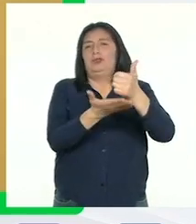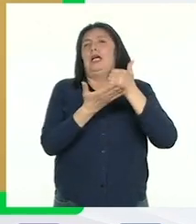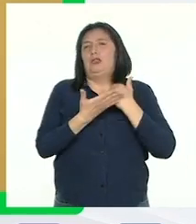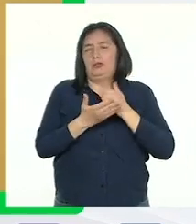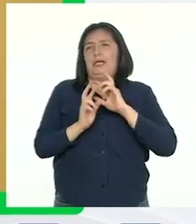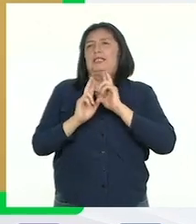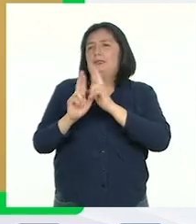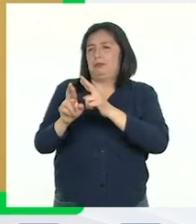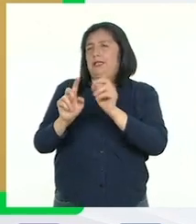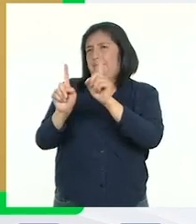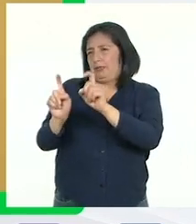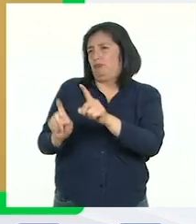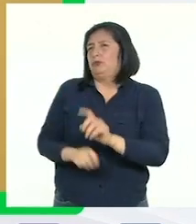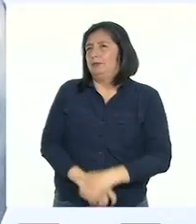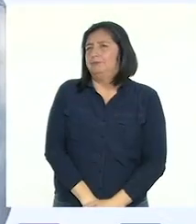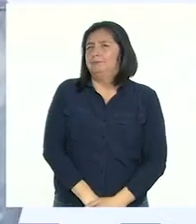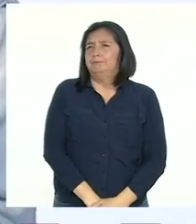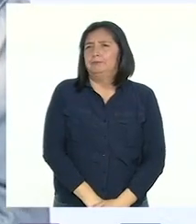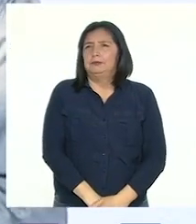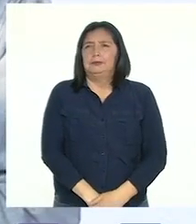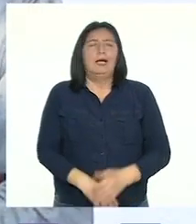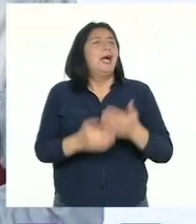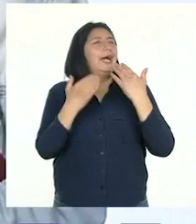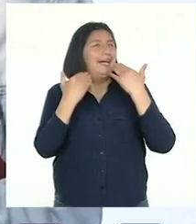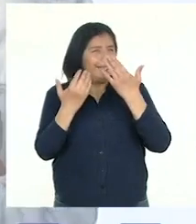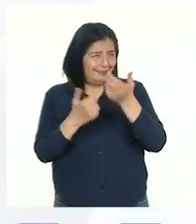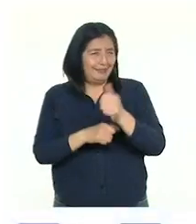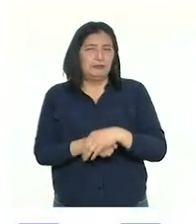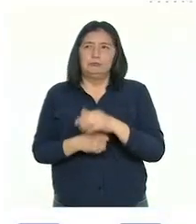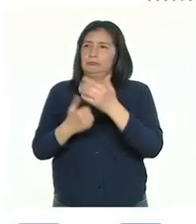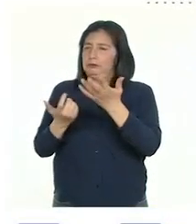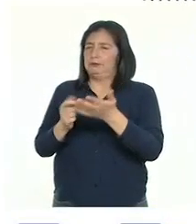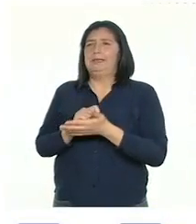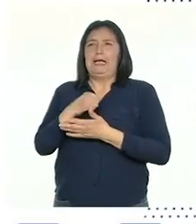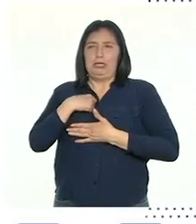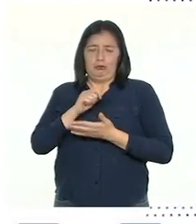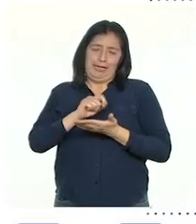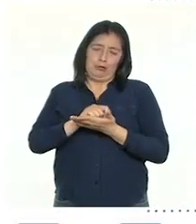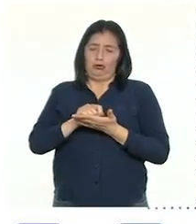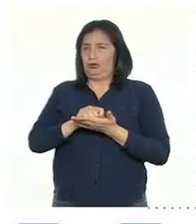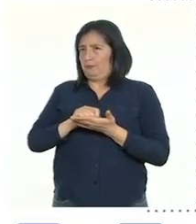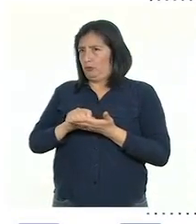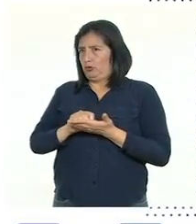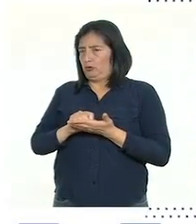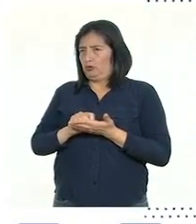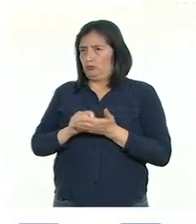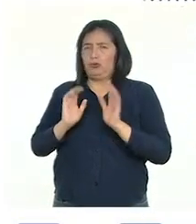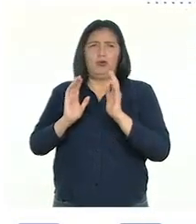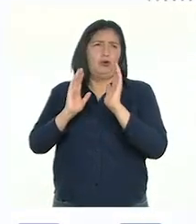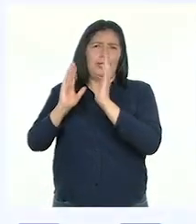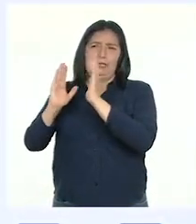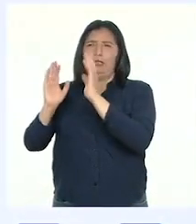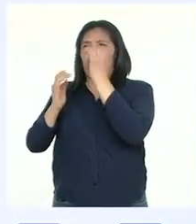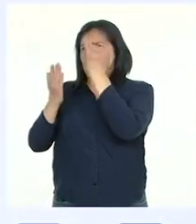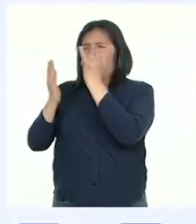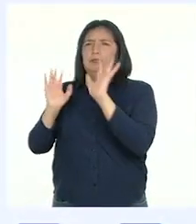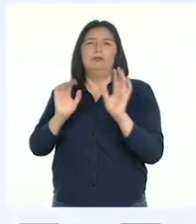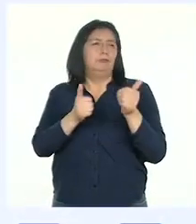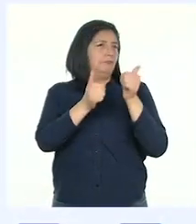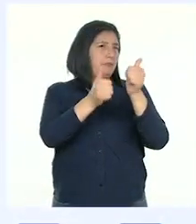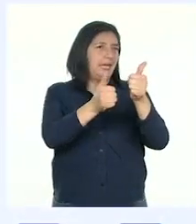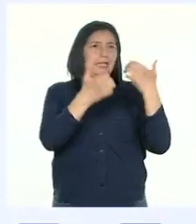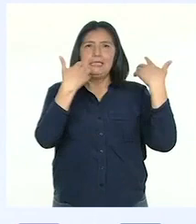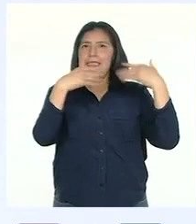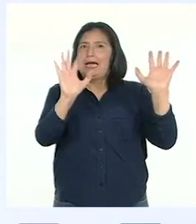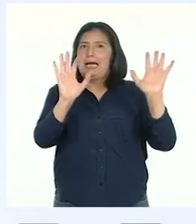a responder la pregunta. Gracias, Alejandra. Entonces, anotamos. Listo. Muy bien,